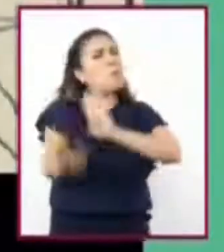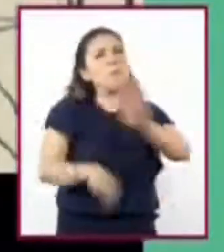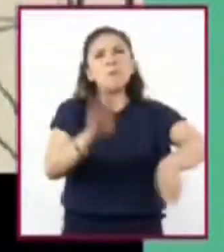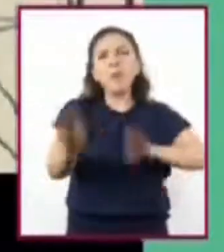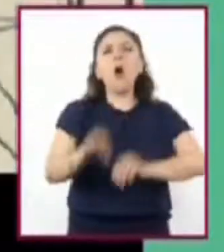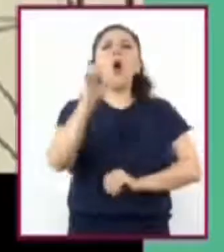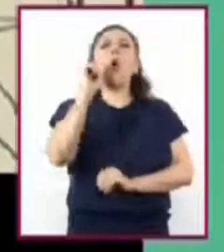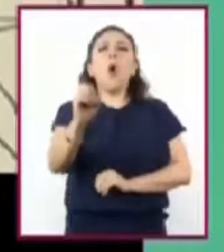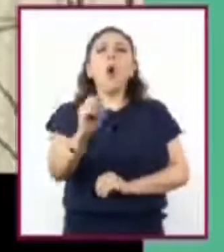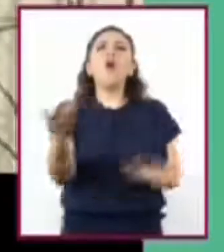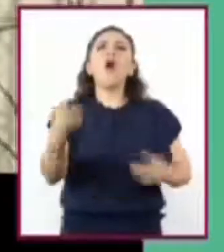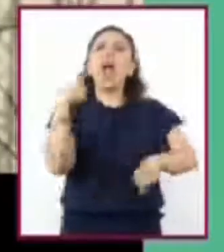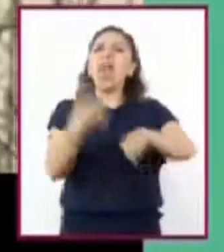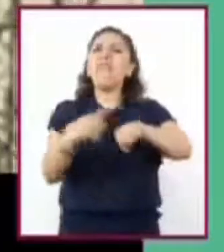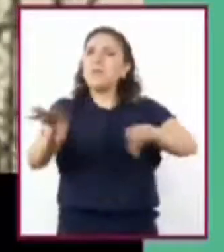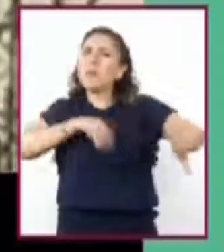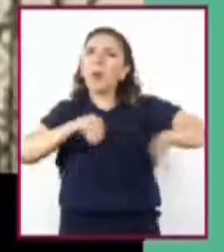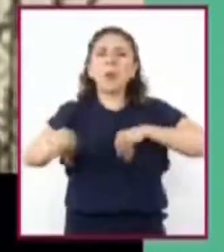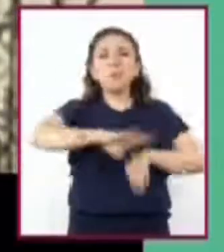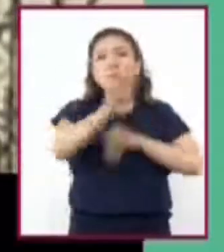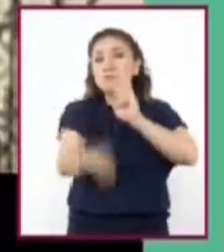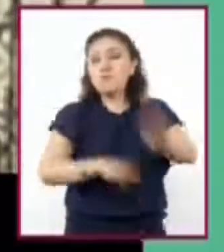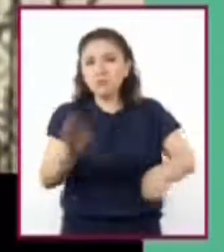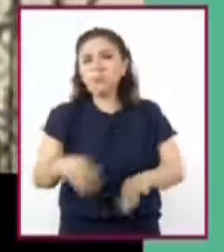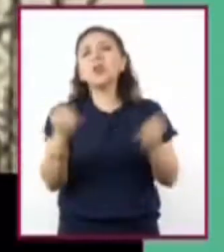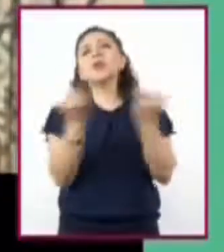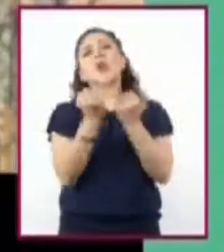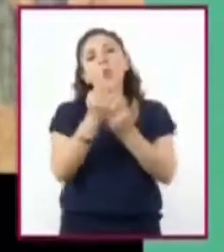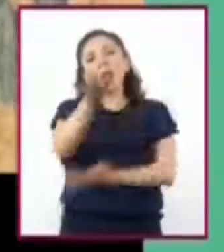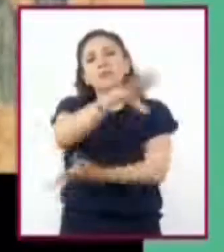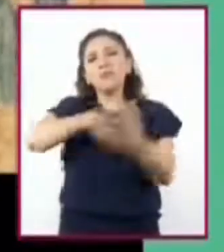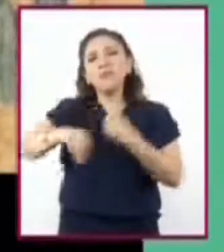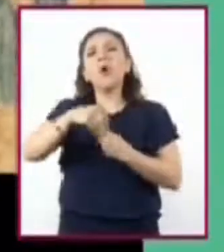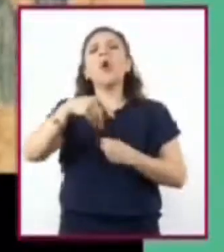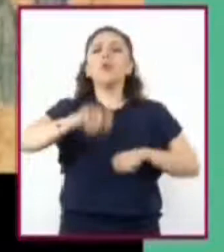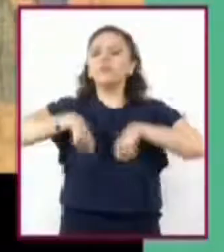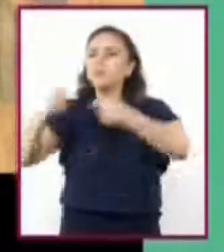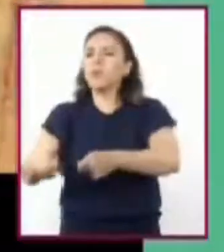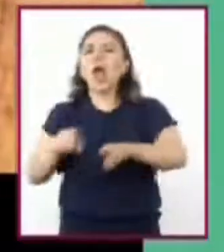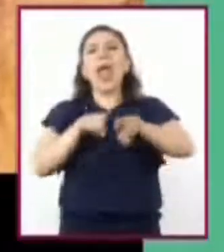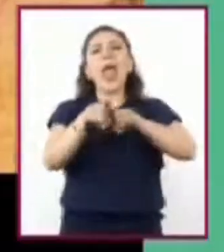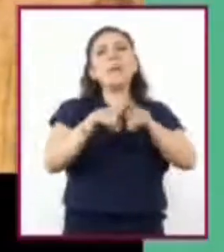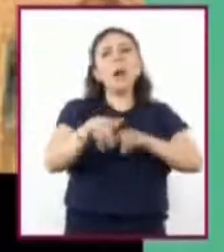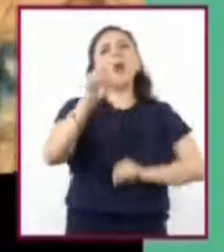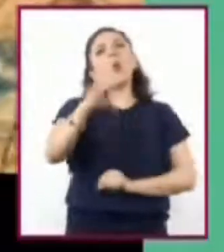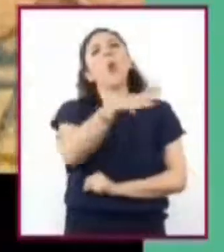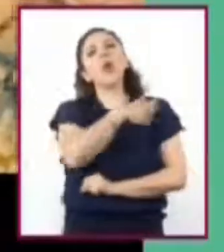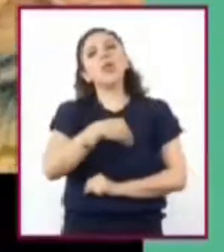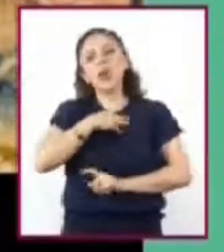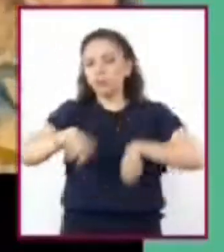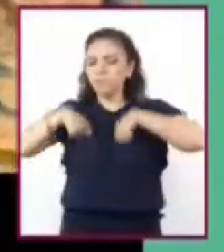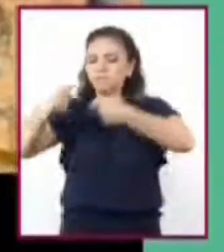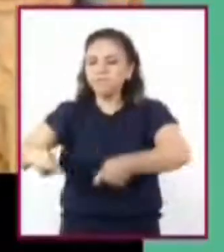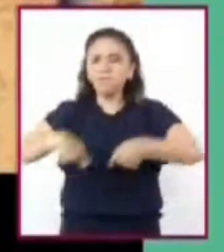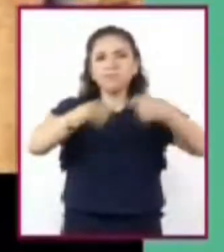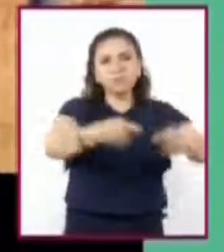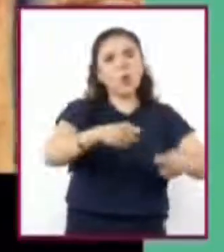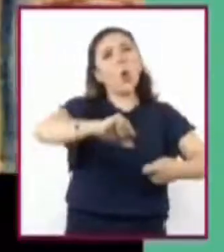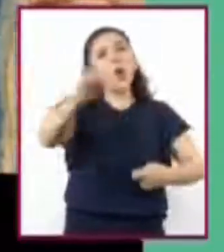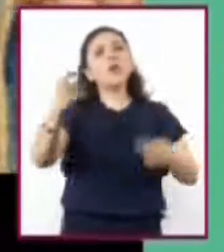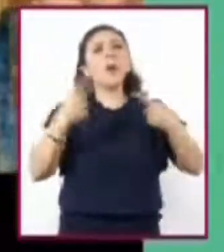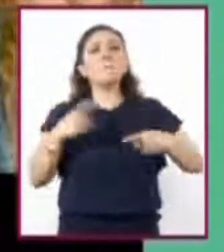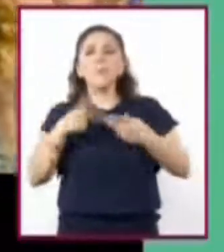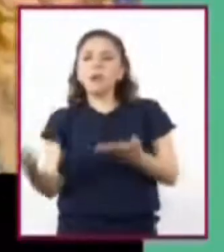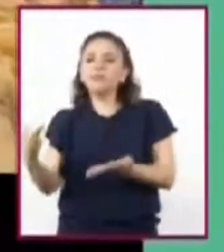o murieron por las epidemias, fueron reemplazados por sus hermanos, por sus hijos, por otros